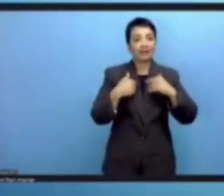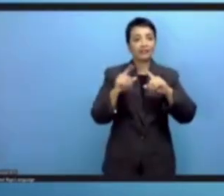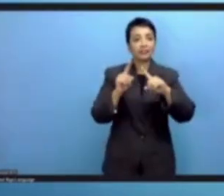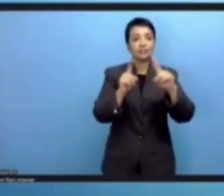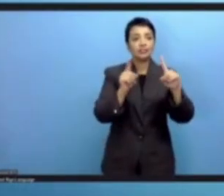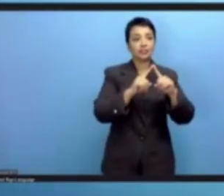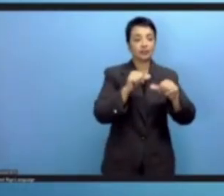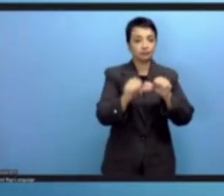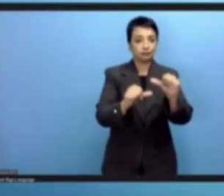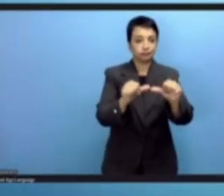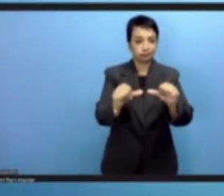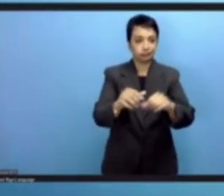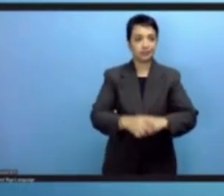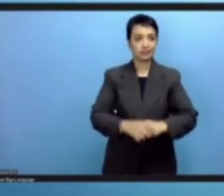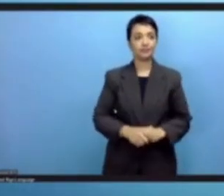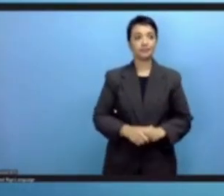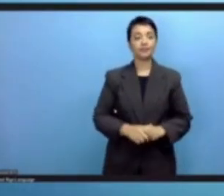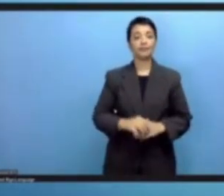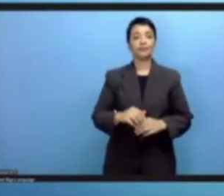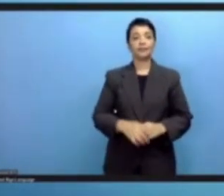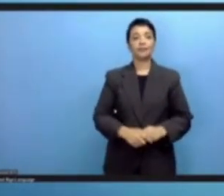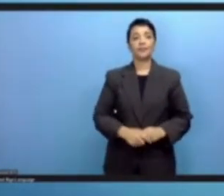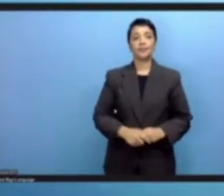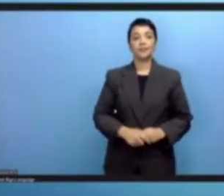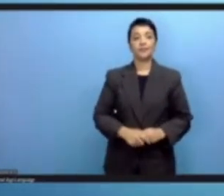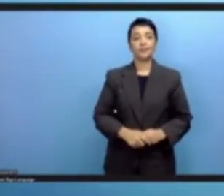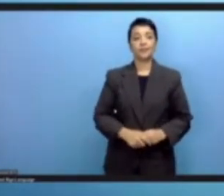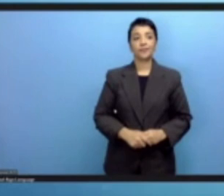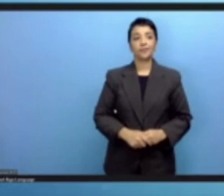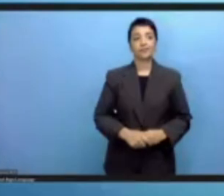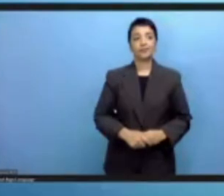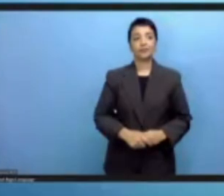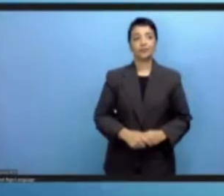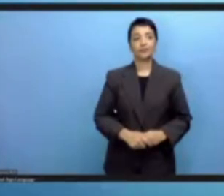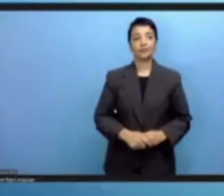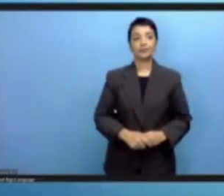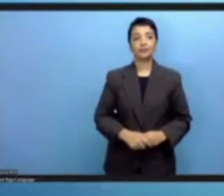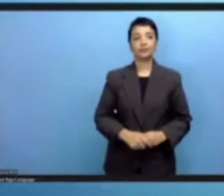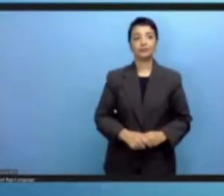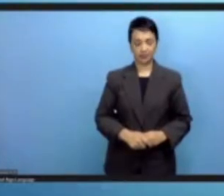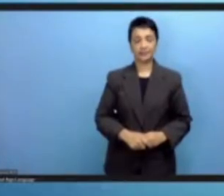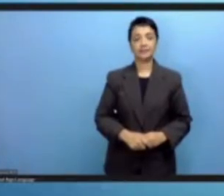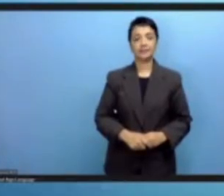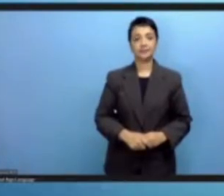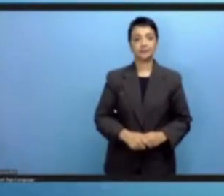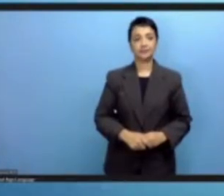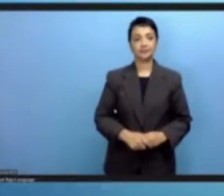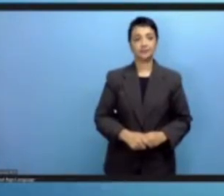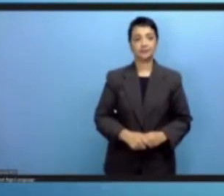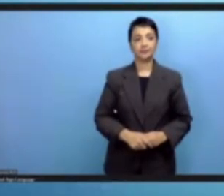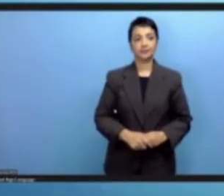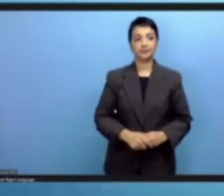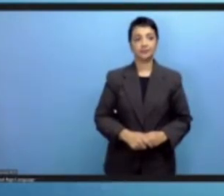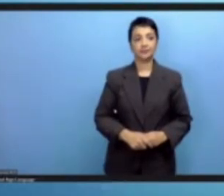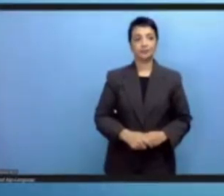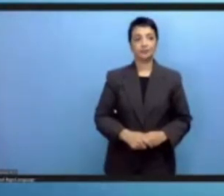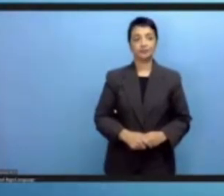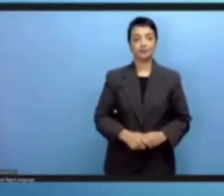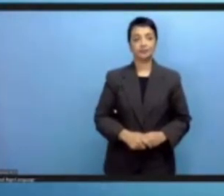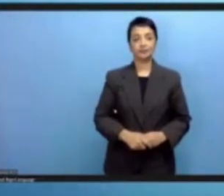compartiremos las conclusiones de ese igf el próximo ganador es el presidente y ceo